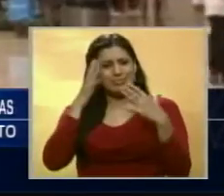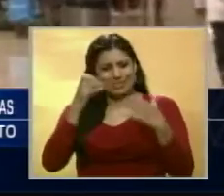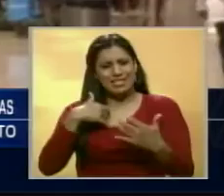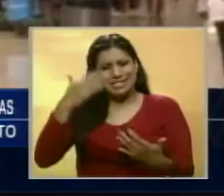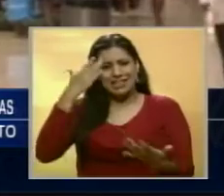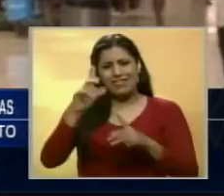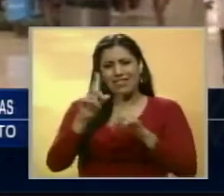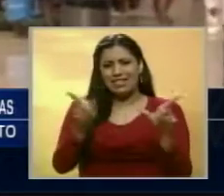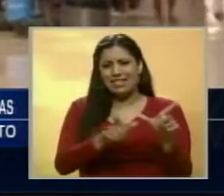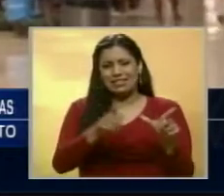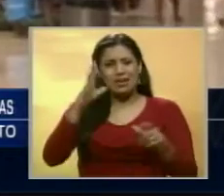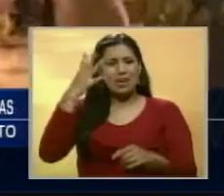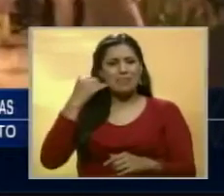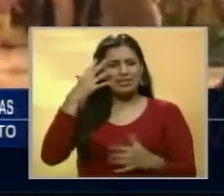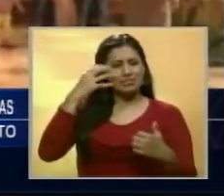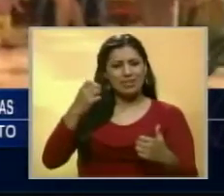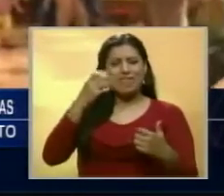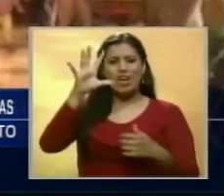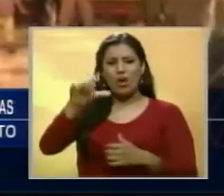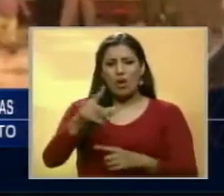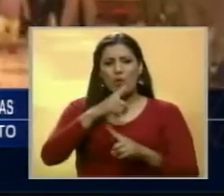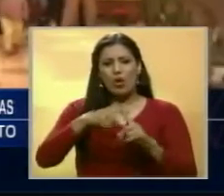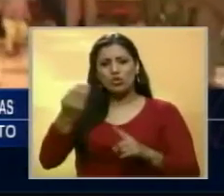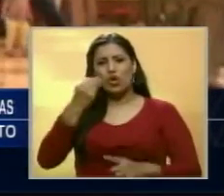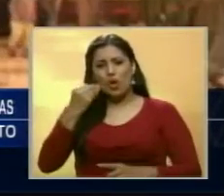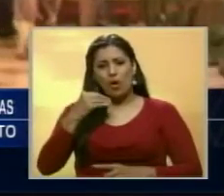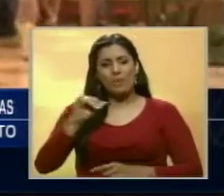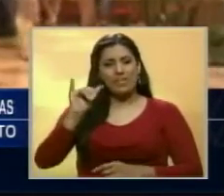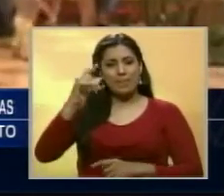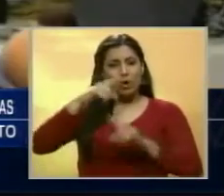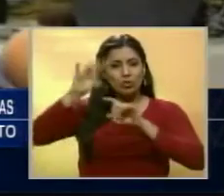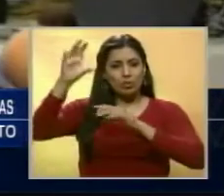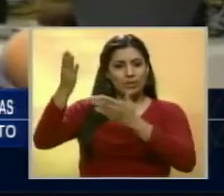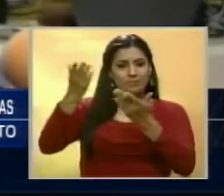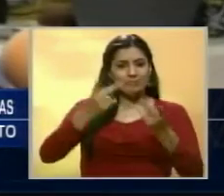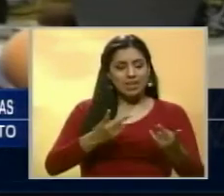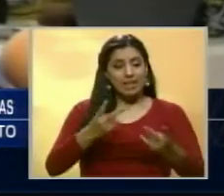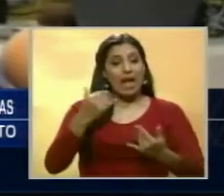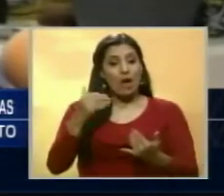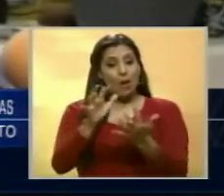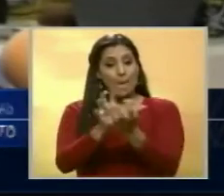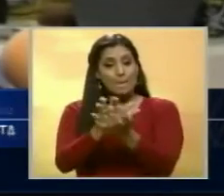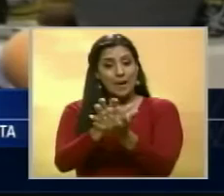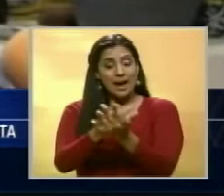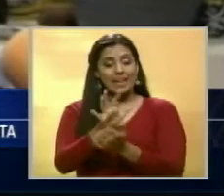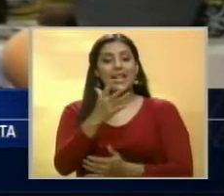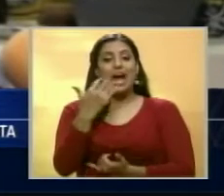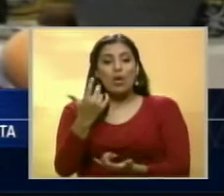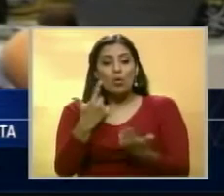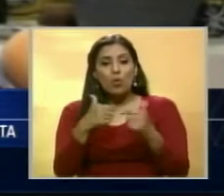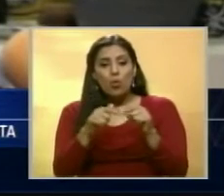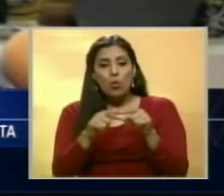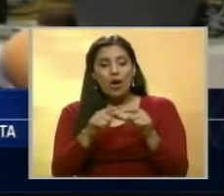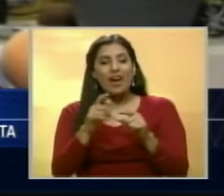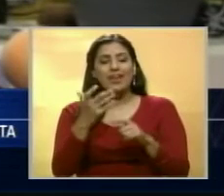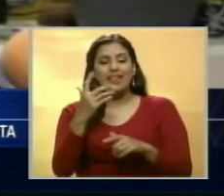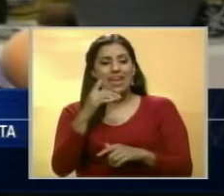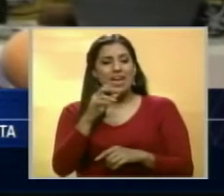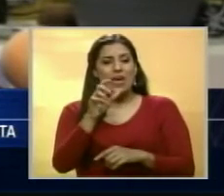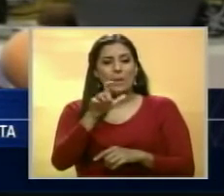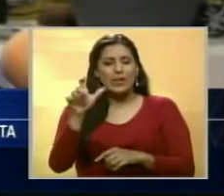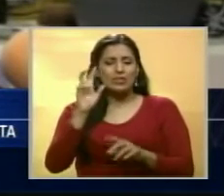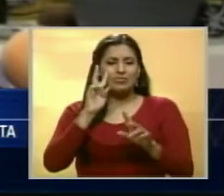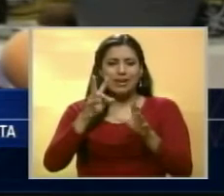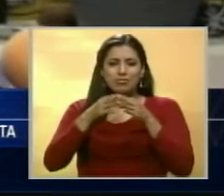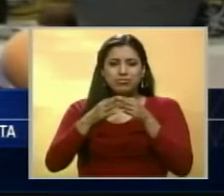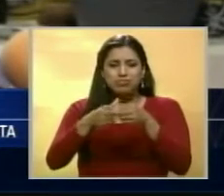deben realizarse para concretar las compras de alimentos en el exterior. En Margarita el punto de vista aduanero es bastante amplio porque